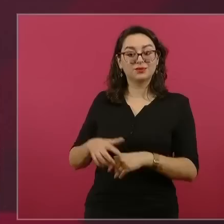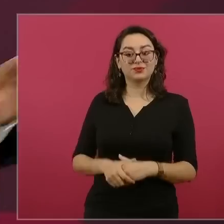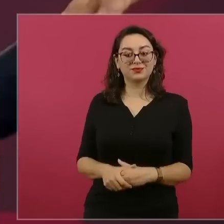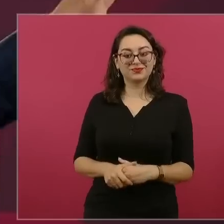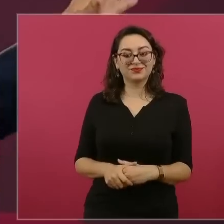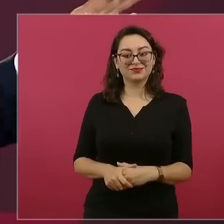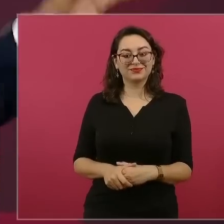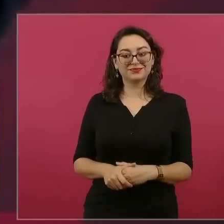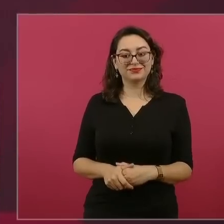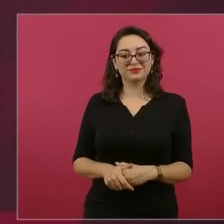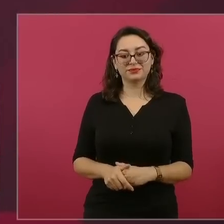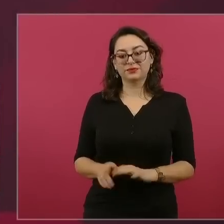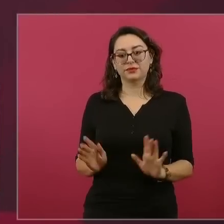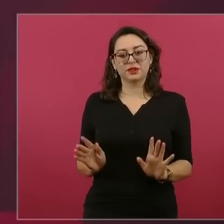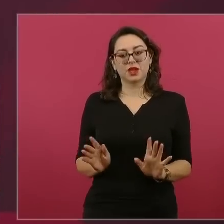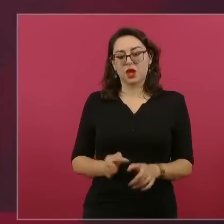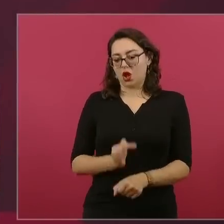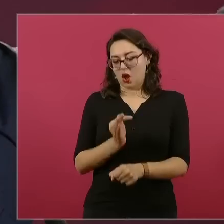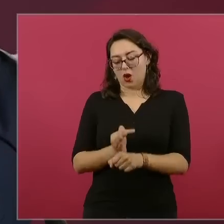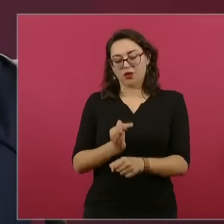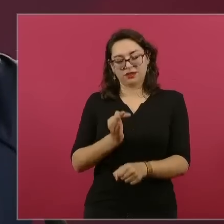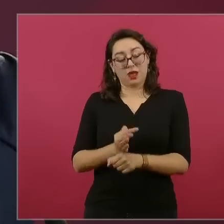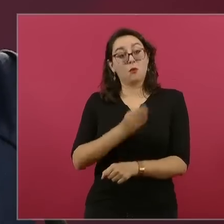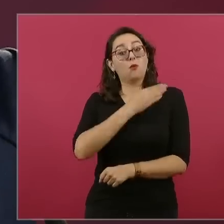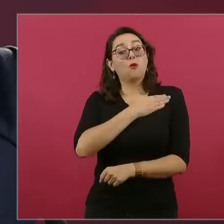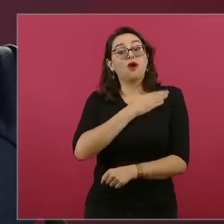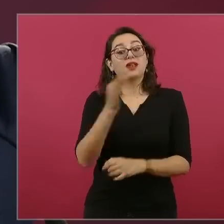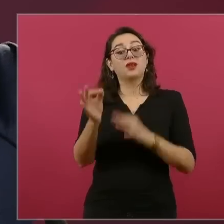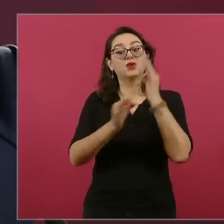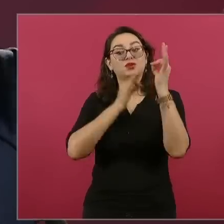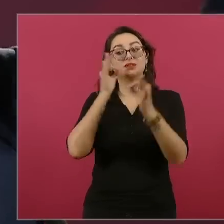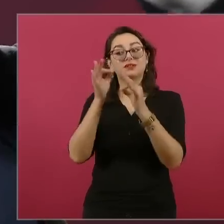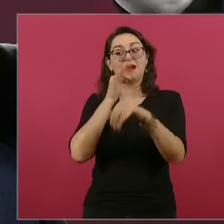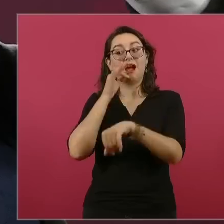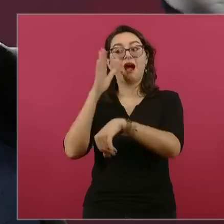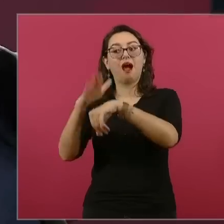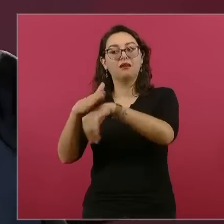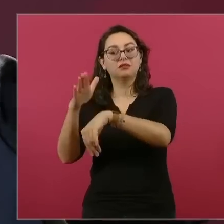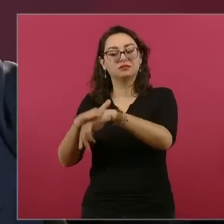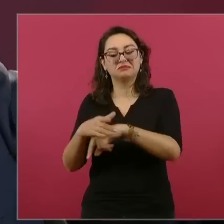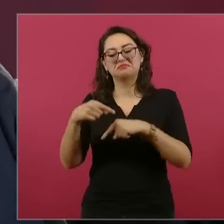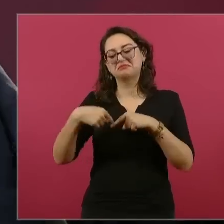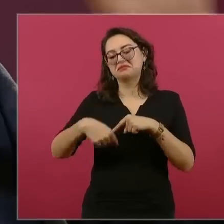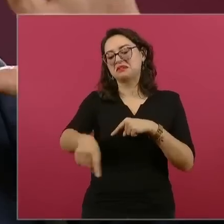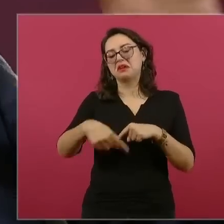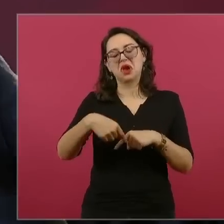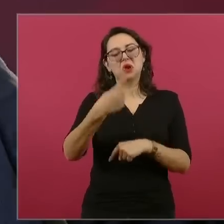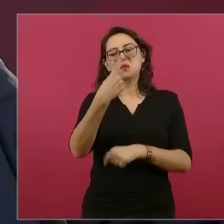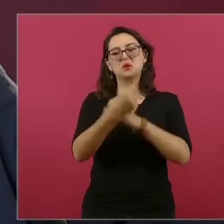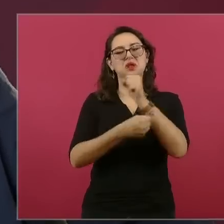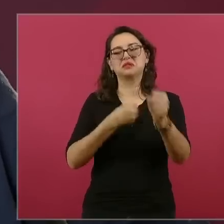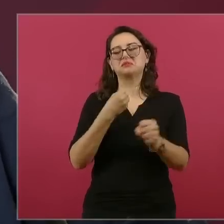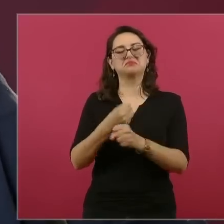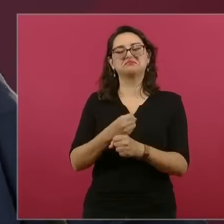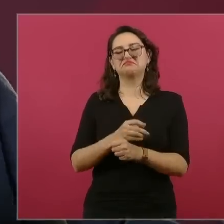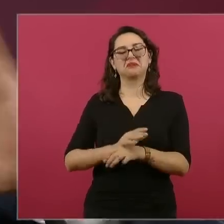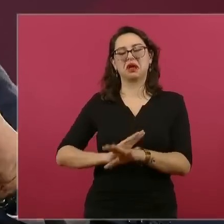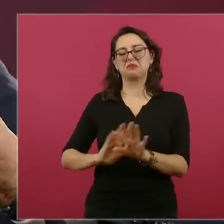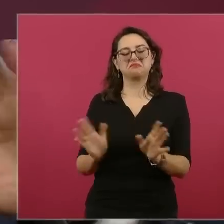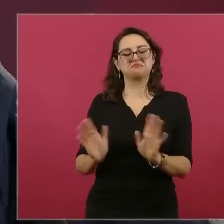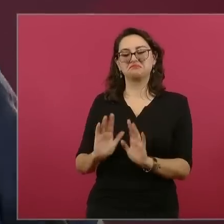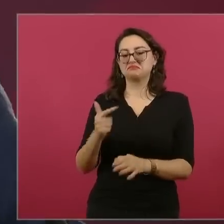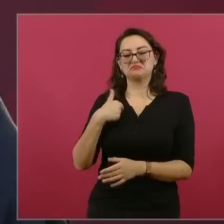no nos vamos a meter, ya, es buena noticia para ellos, no nos vamos a meter, pero